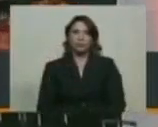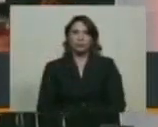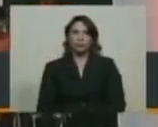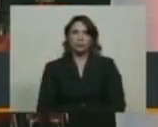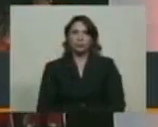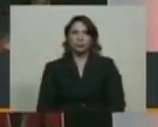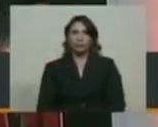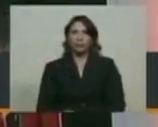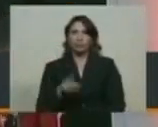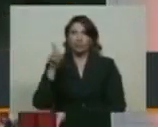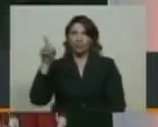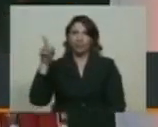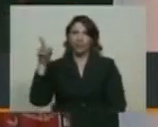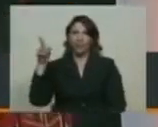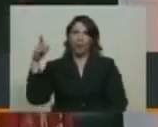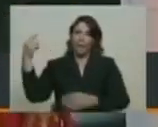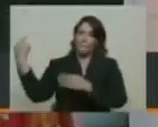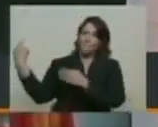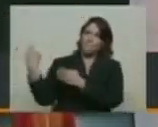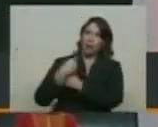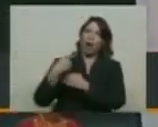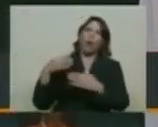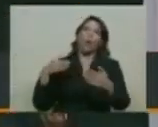lo ha intentado todo contra nosotros.